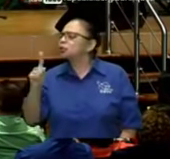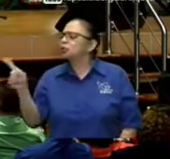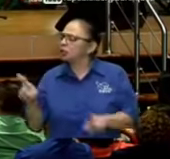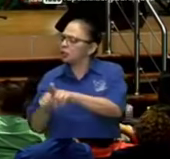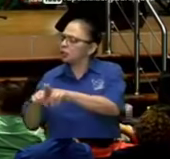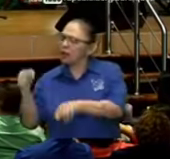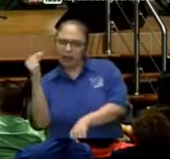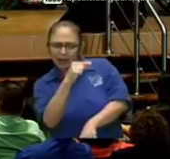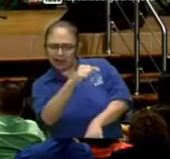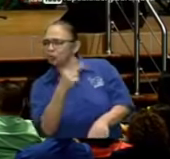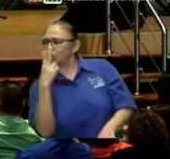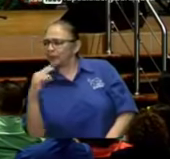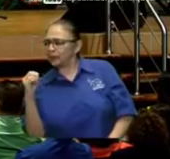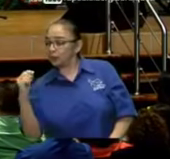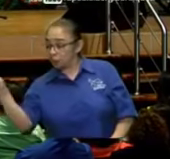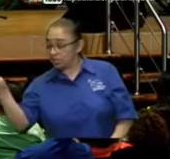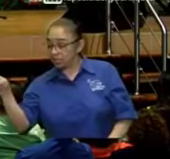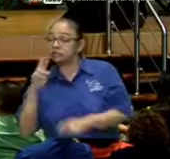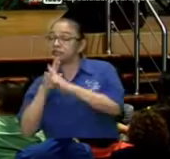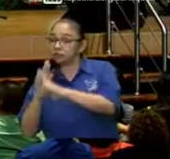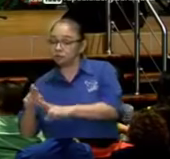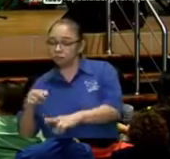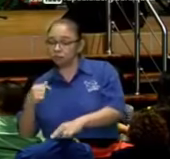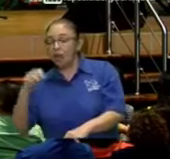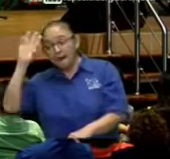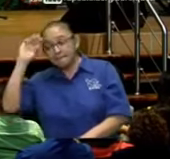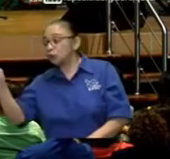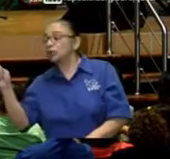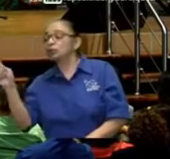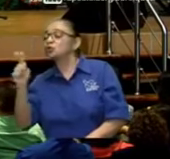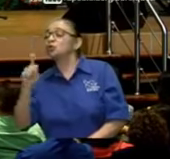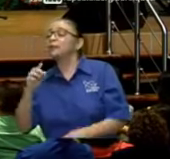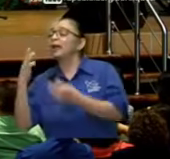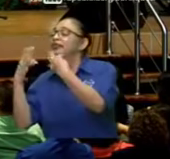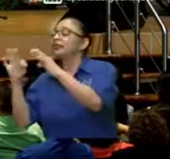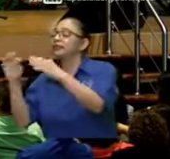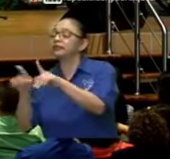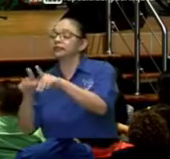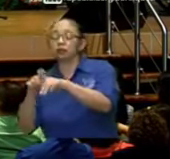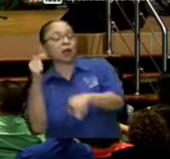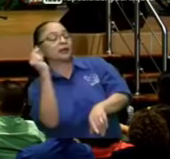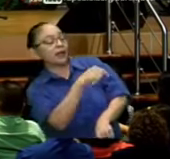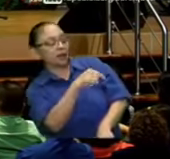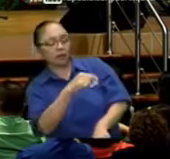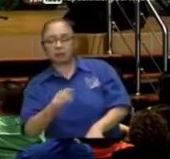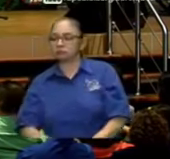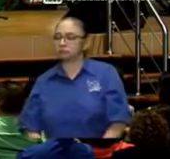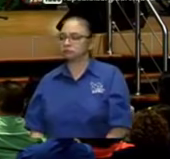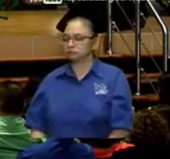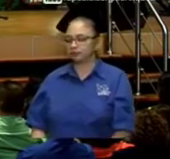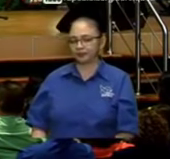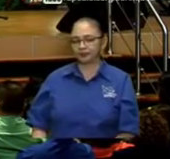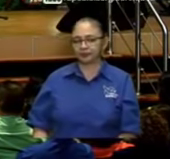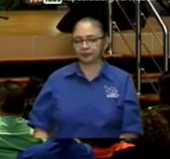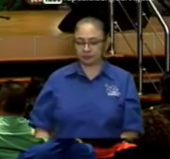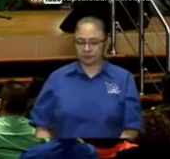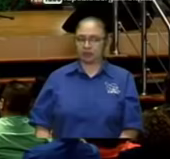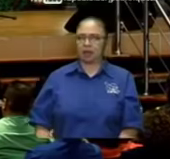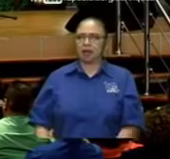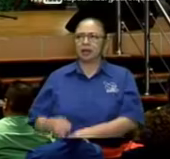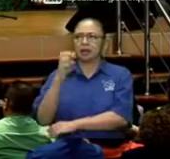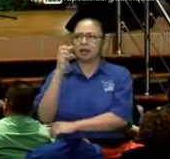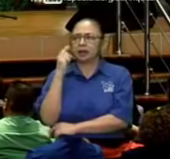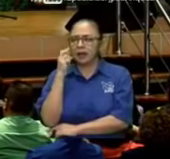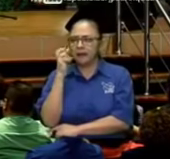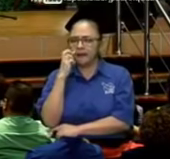Y entonces, bravo el patojo, le dice: tratame como lo tratas a él, y yo me porto como él se porta. Entonces el papá,